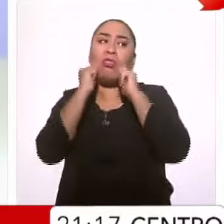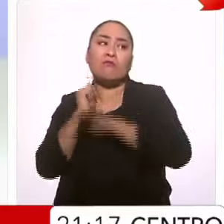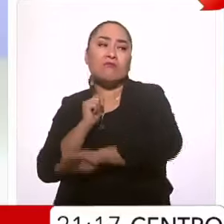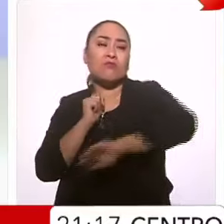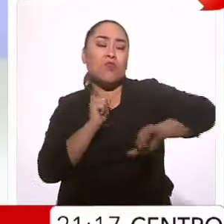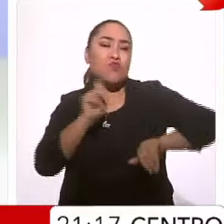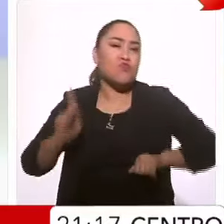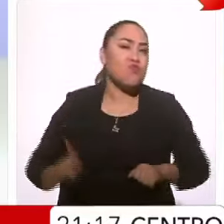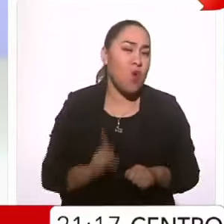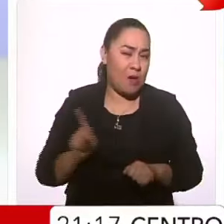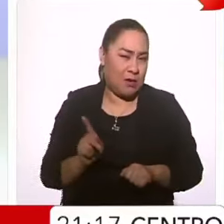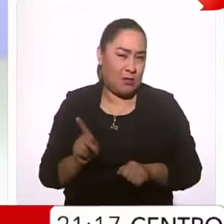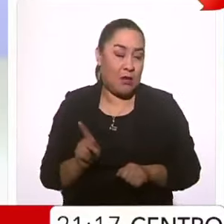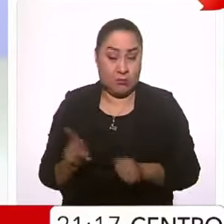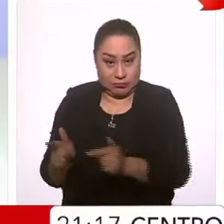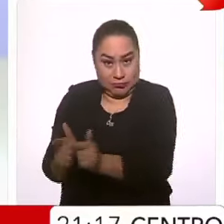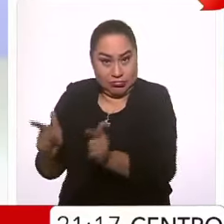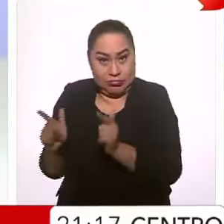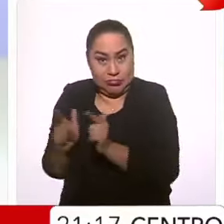que tuvo bajo el poder